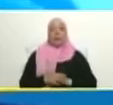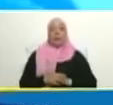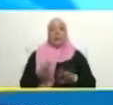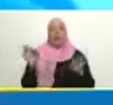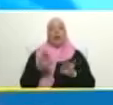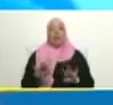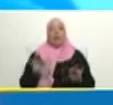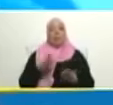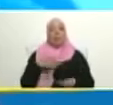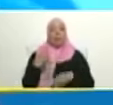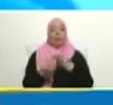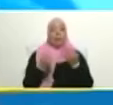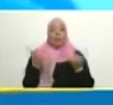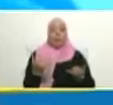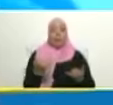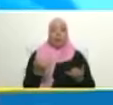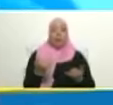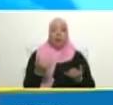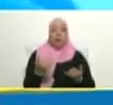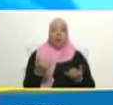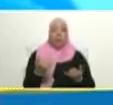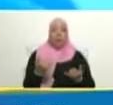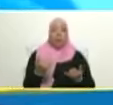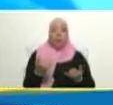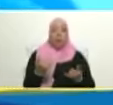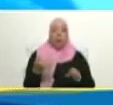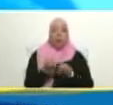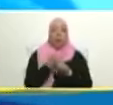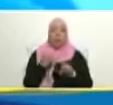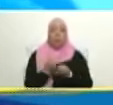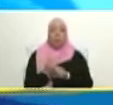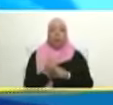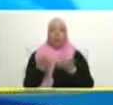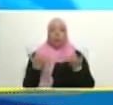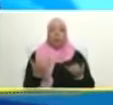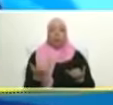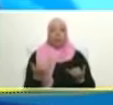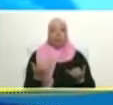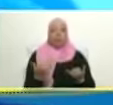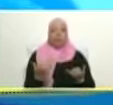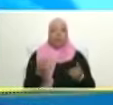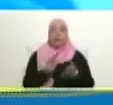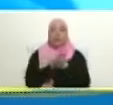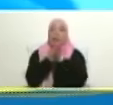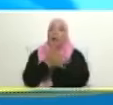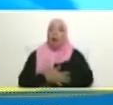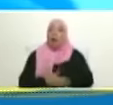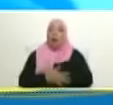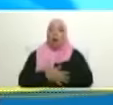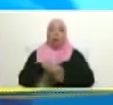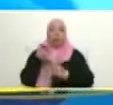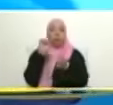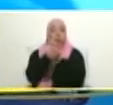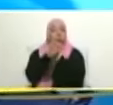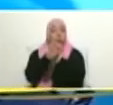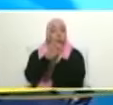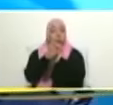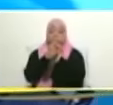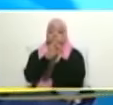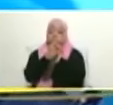Nadie lo puede negar. Como dijo el ministro, en su momento se acabó Tocorón, se